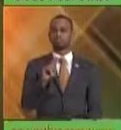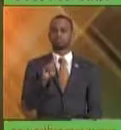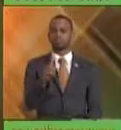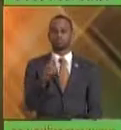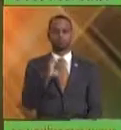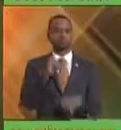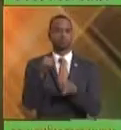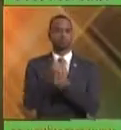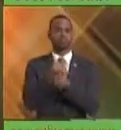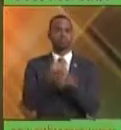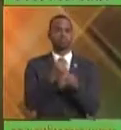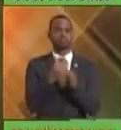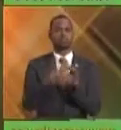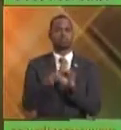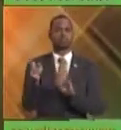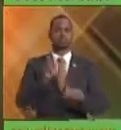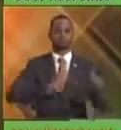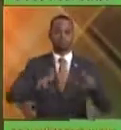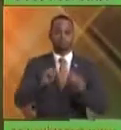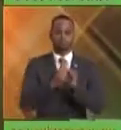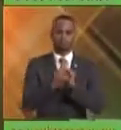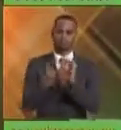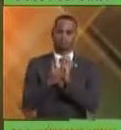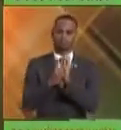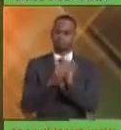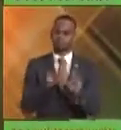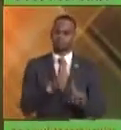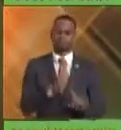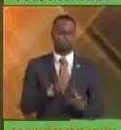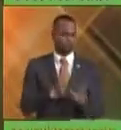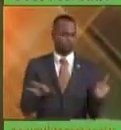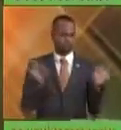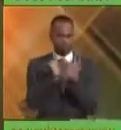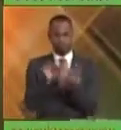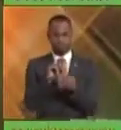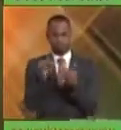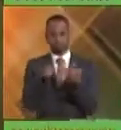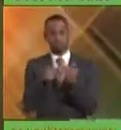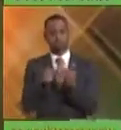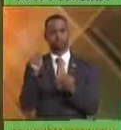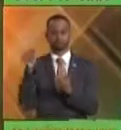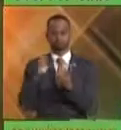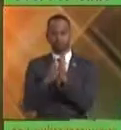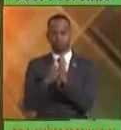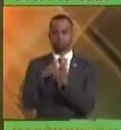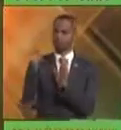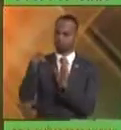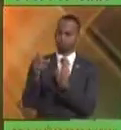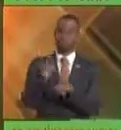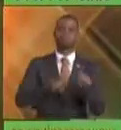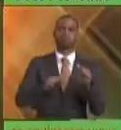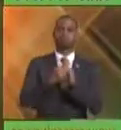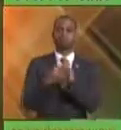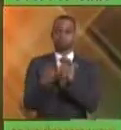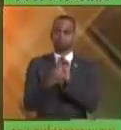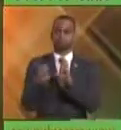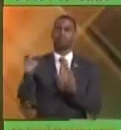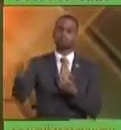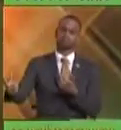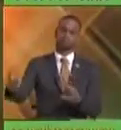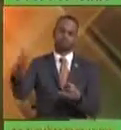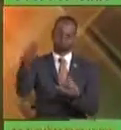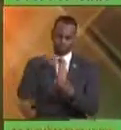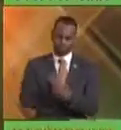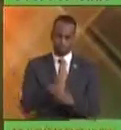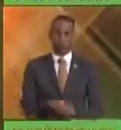de personas con discapacidad que es fundamental para trabajar en cuestiones relativas a discapacidad las personas con discapacidad tienen